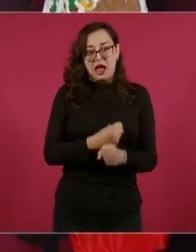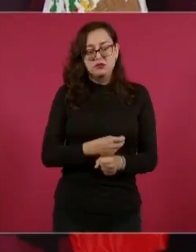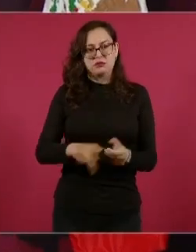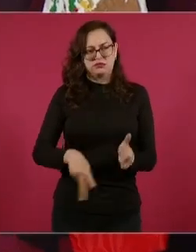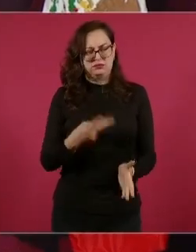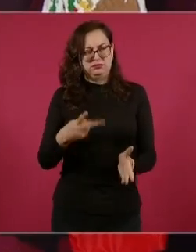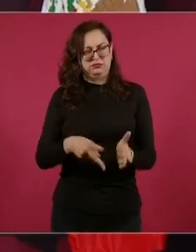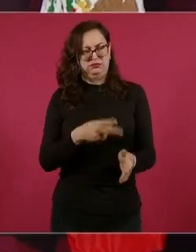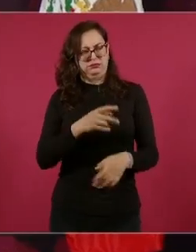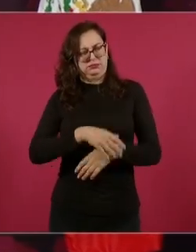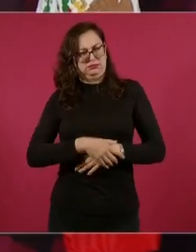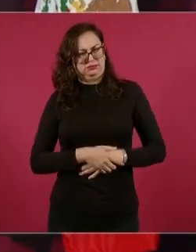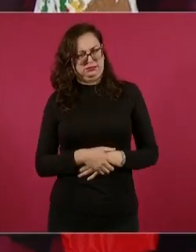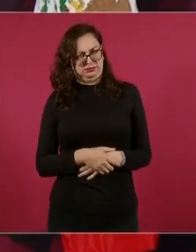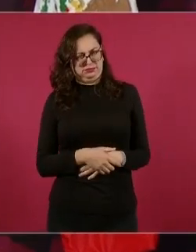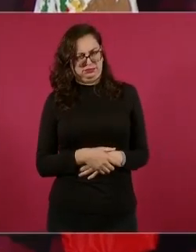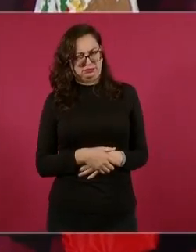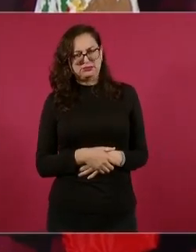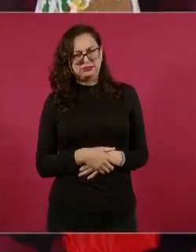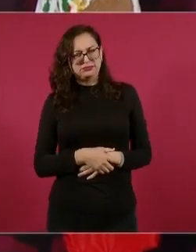¿Qué democracia era esa?